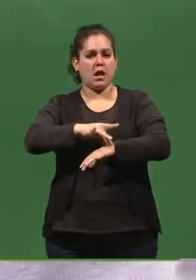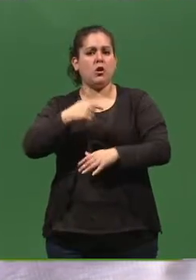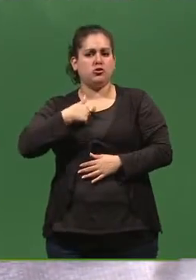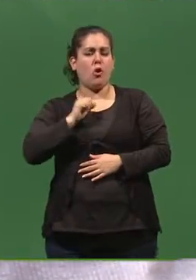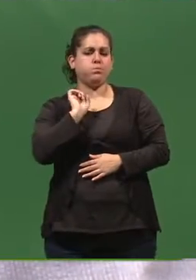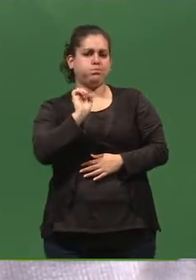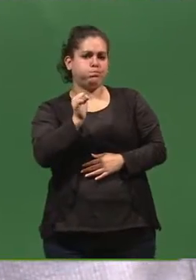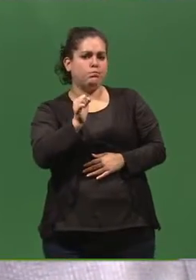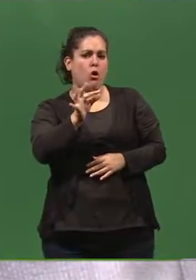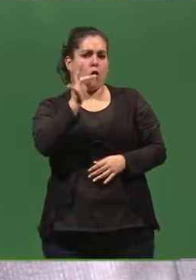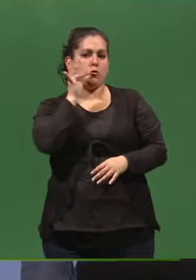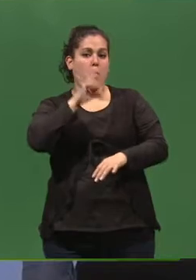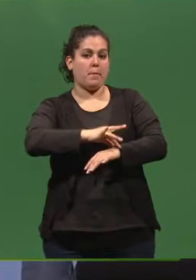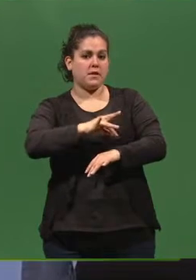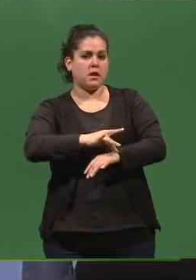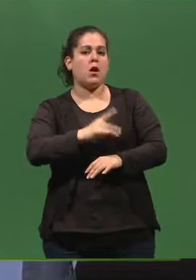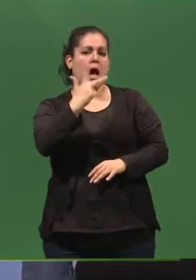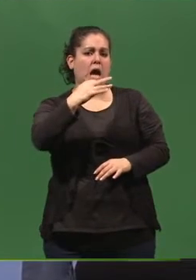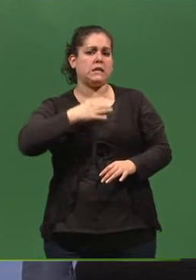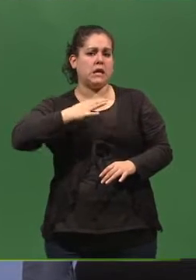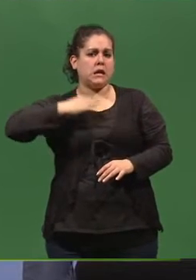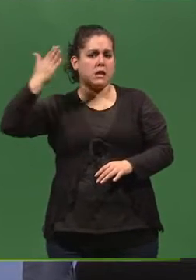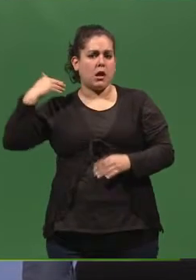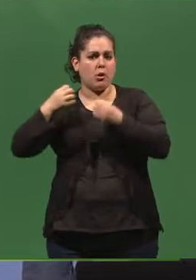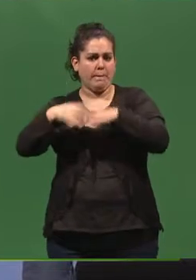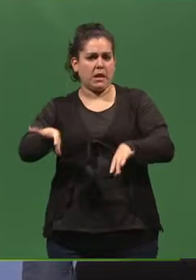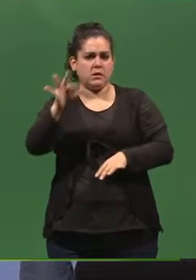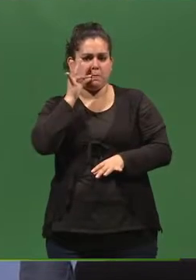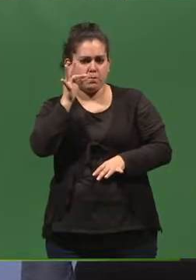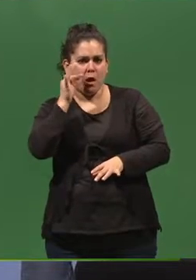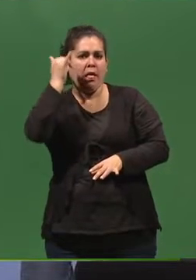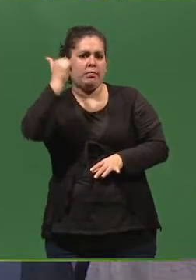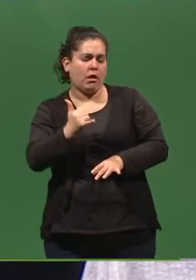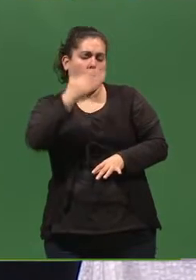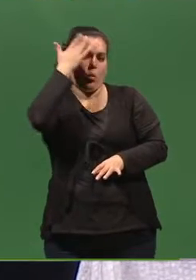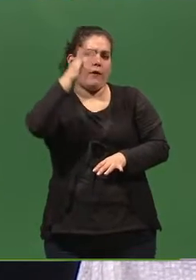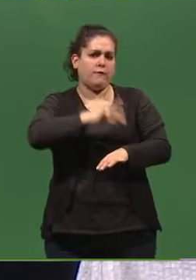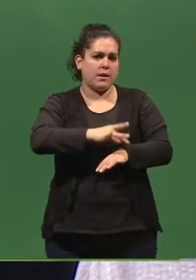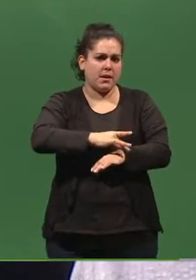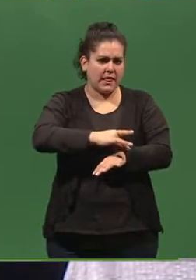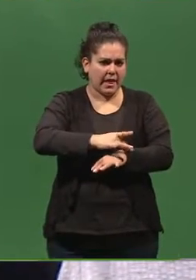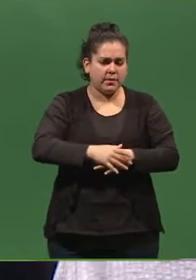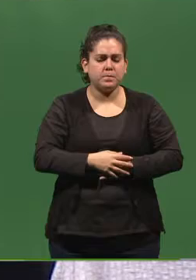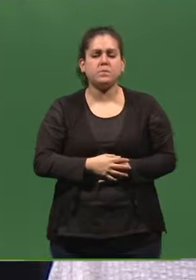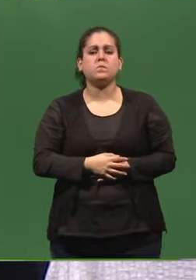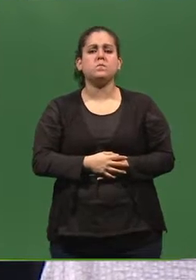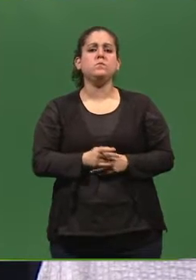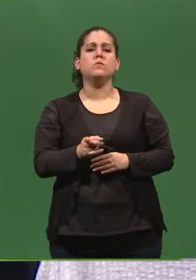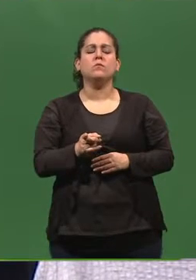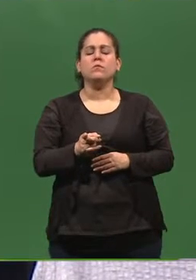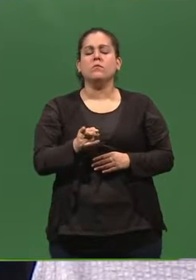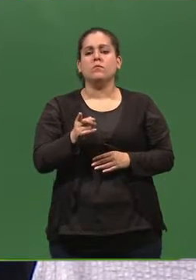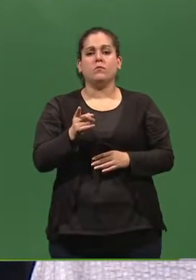medicinal. Yo soy usuario medicinal hace 3 años. Padezco una polineuritis sensitiva en los nervios